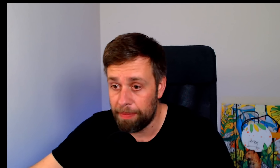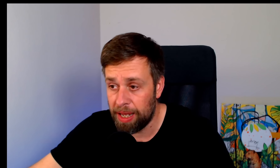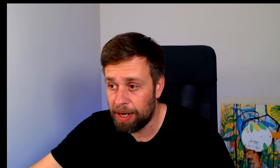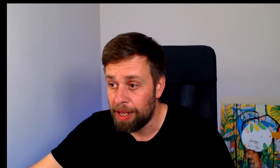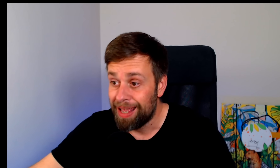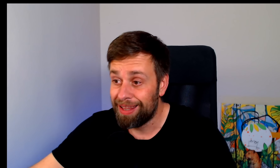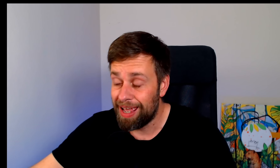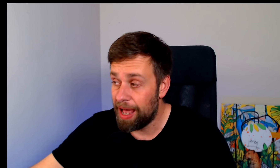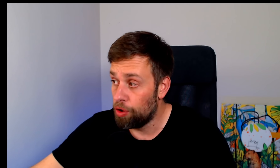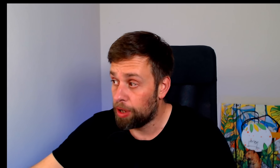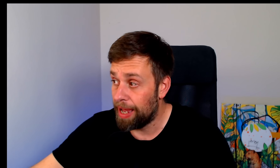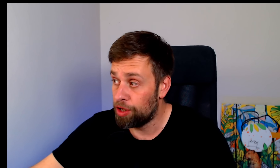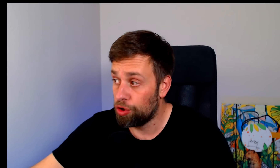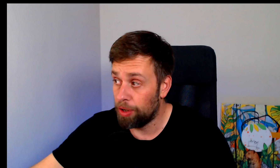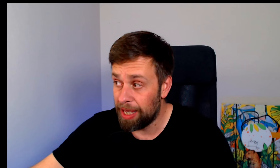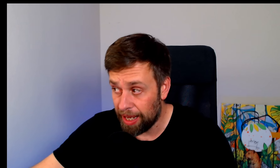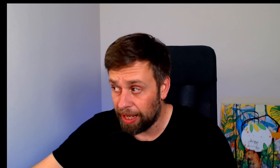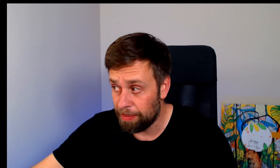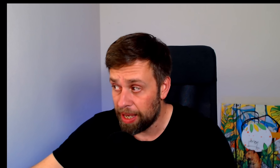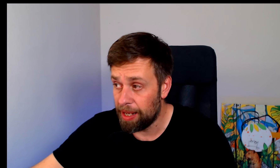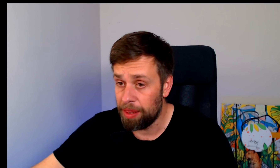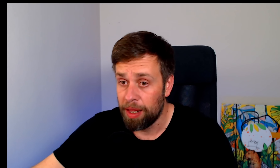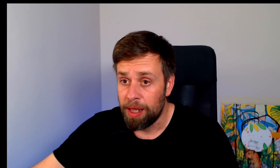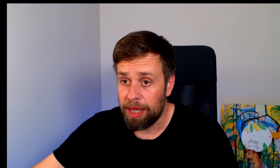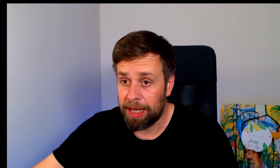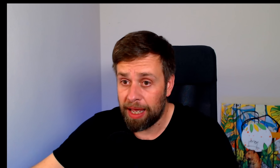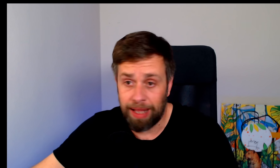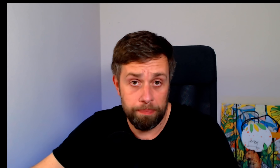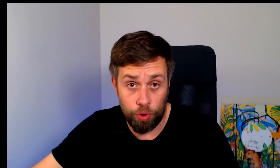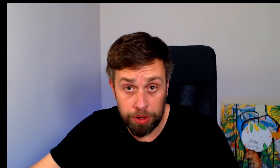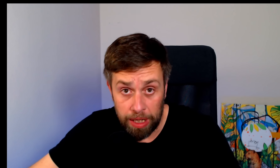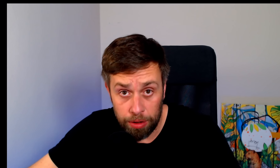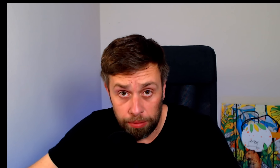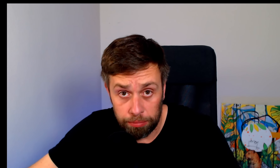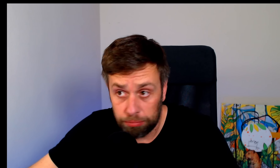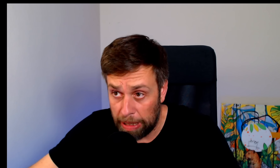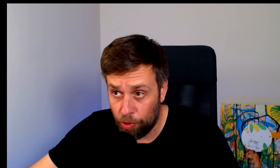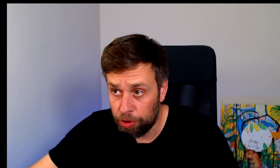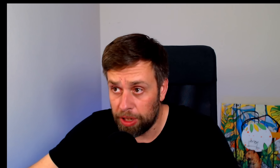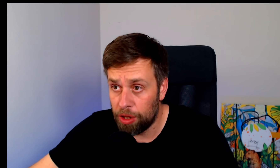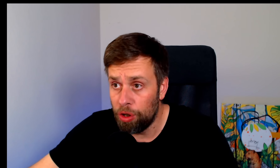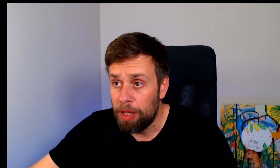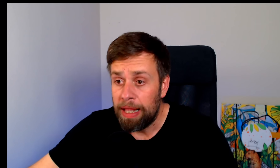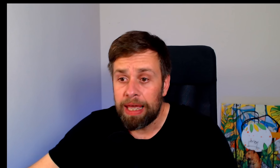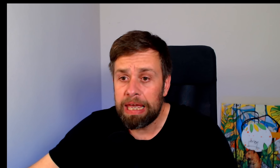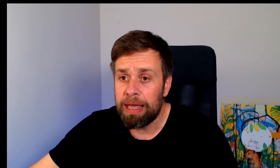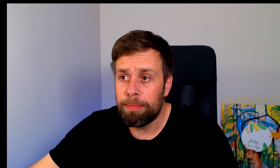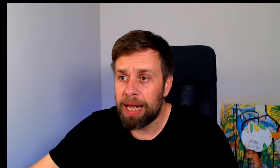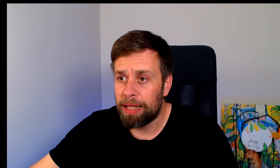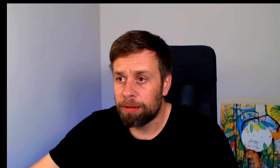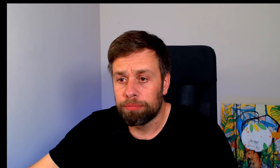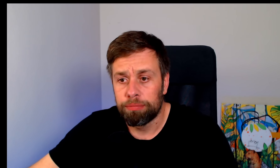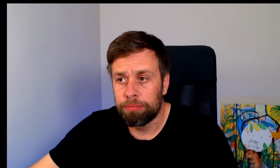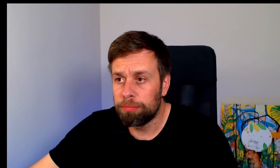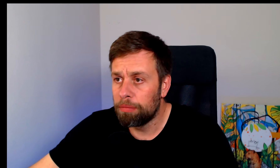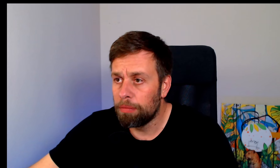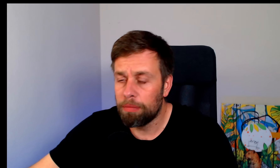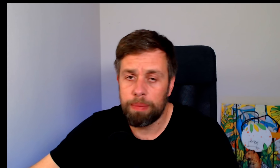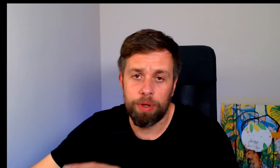hablar también de algo que ha hecho Iker Jiménez y que tampoco entiendo tampoco entiendo y